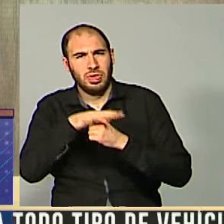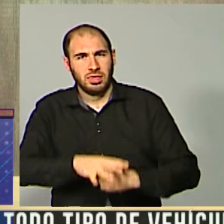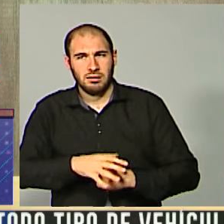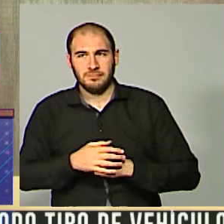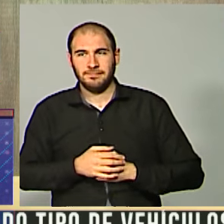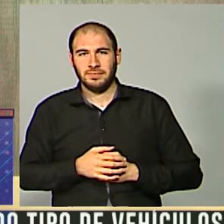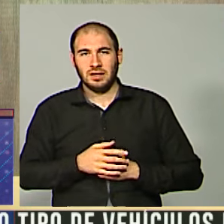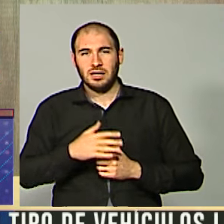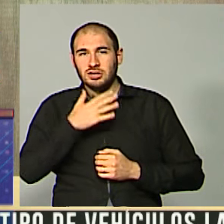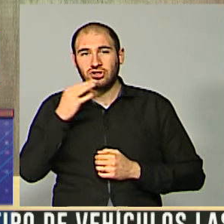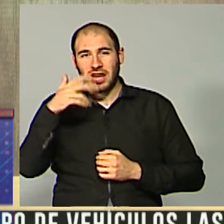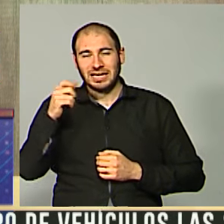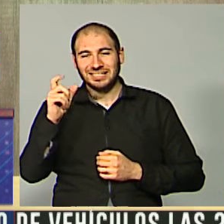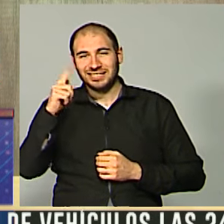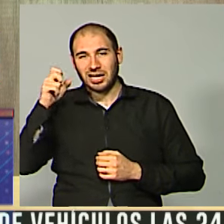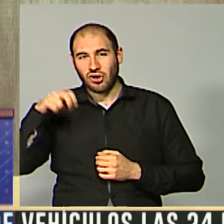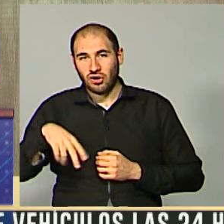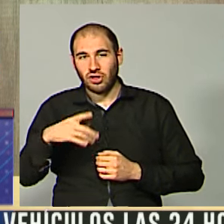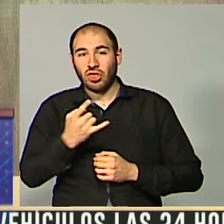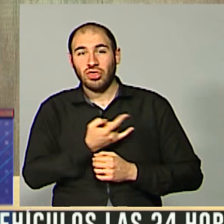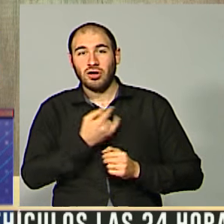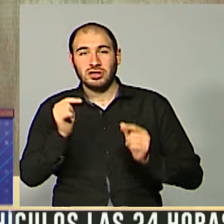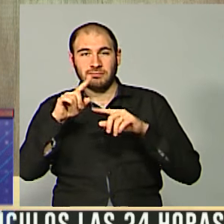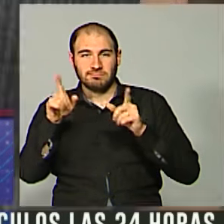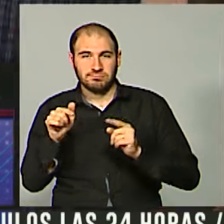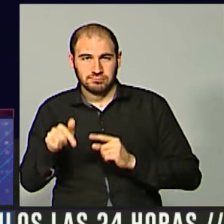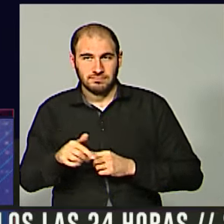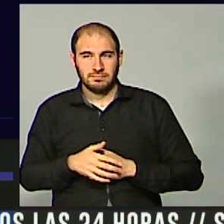digamos, es esa Joana Chacón que todavía no sabemos dónde está.